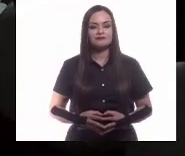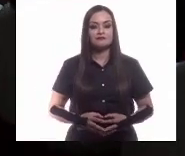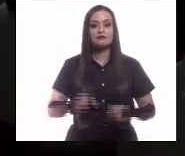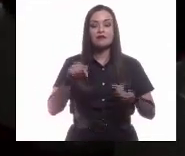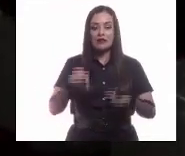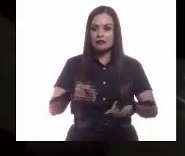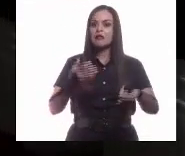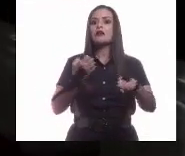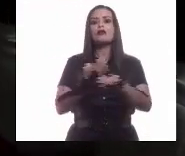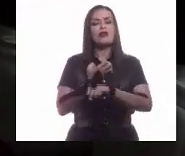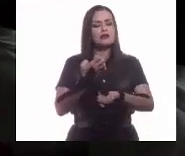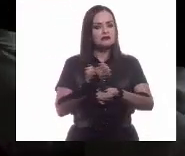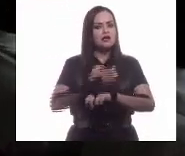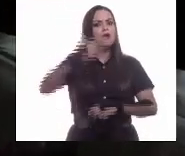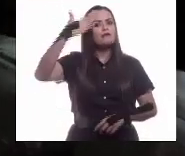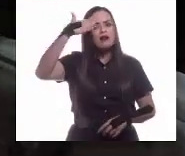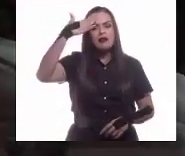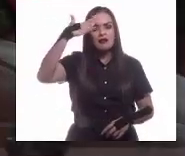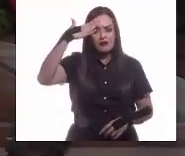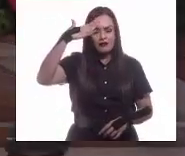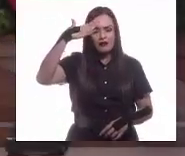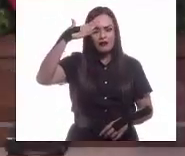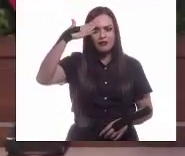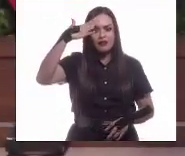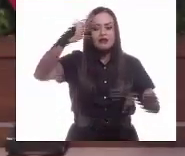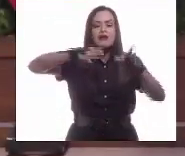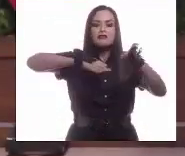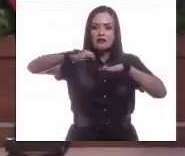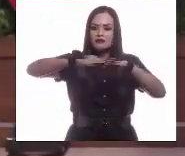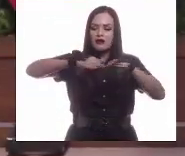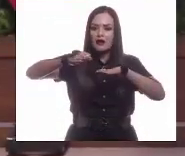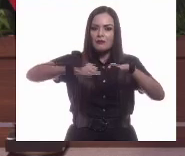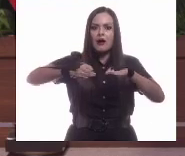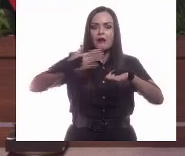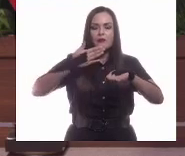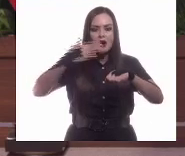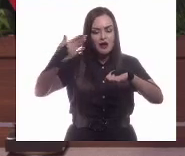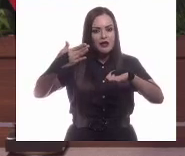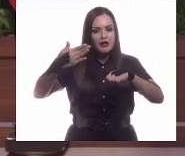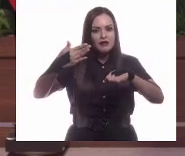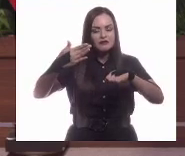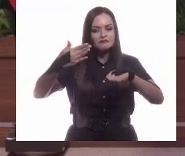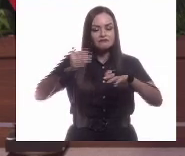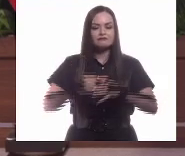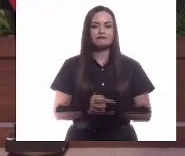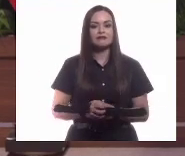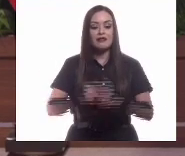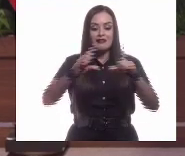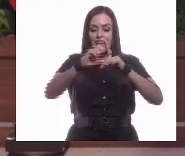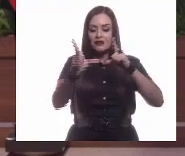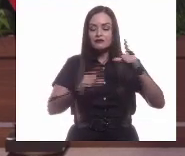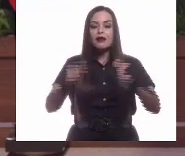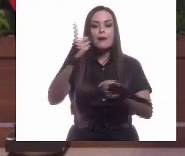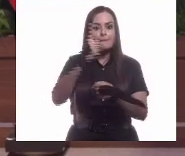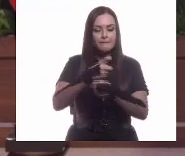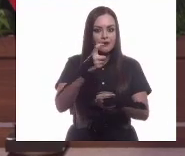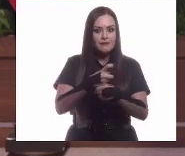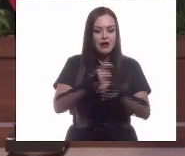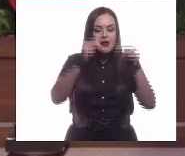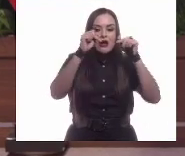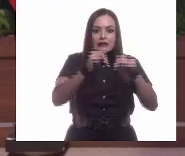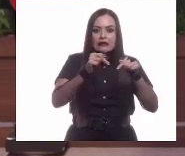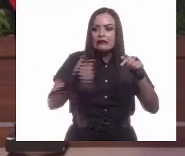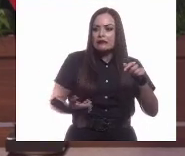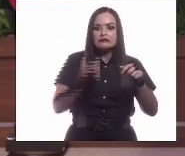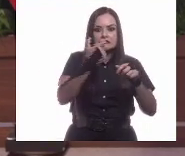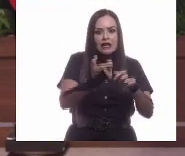Somos uno de los estados líderes en generación de empleo formal. Registramos el primer lugar nacional en mejores salarios.